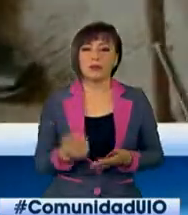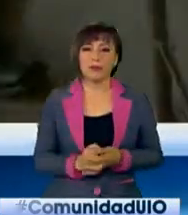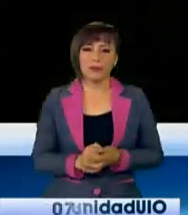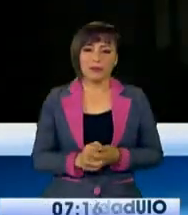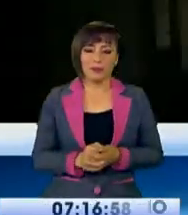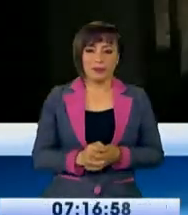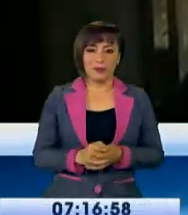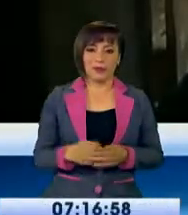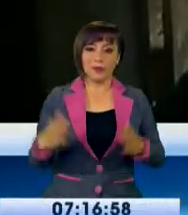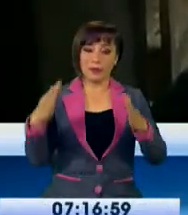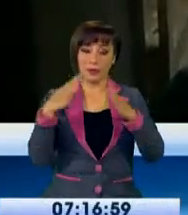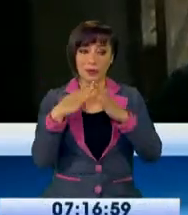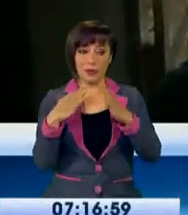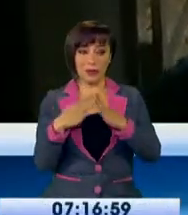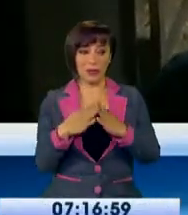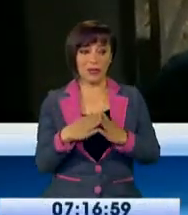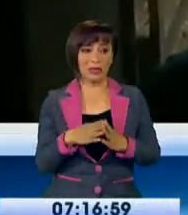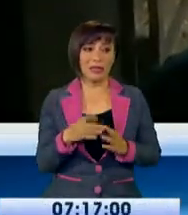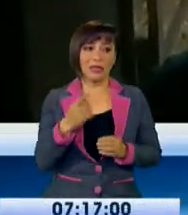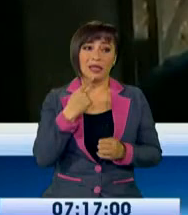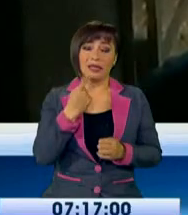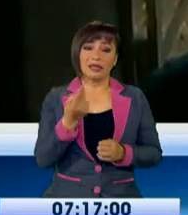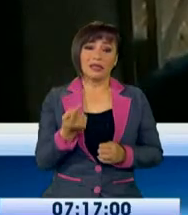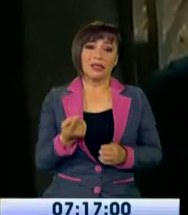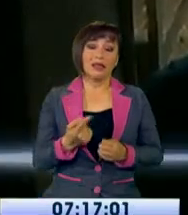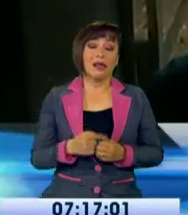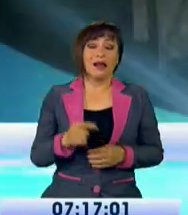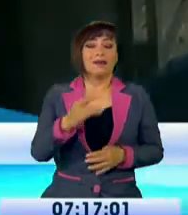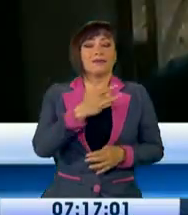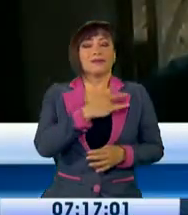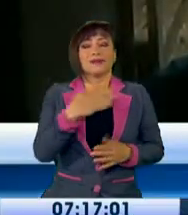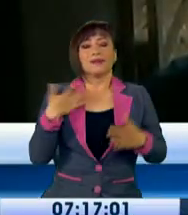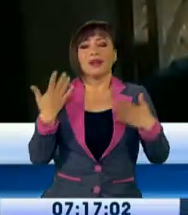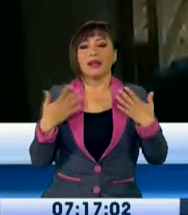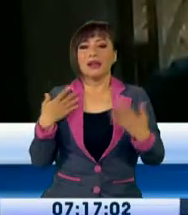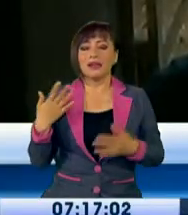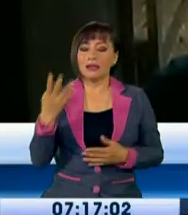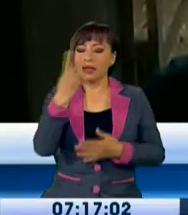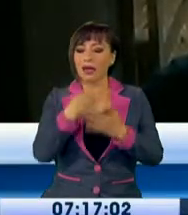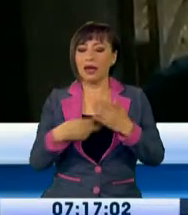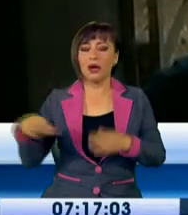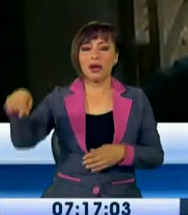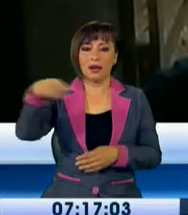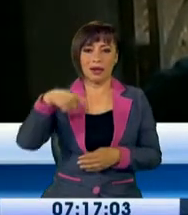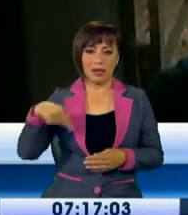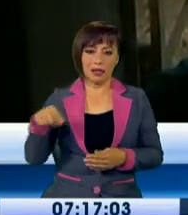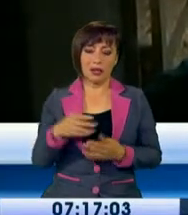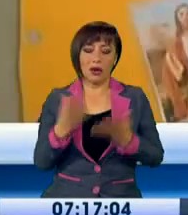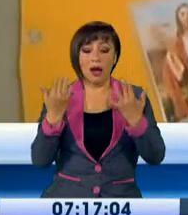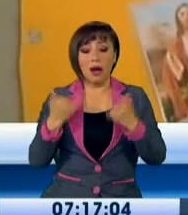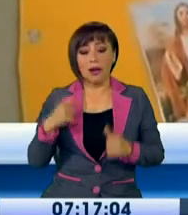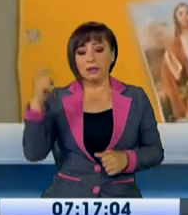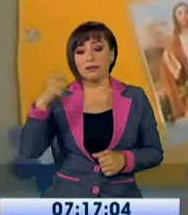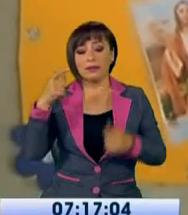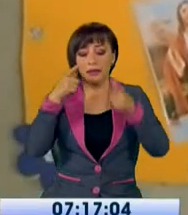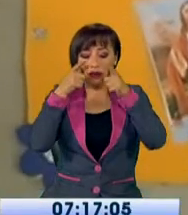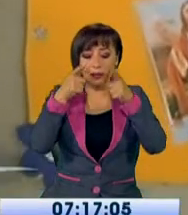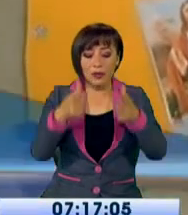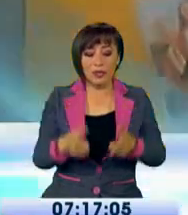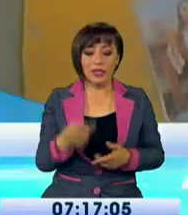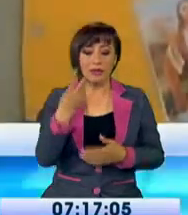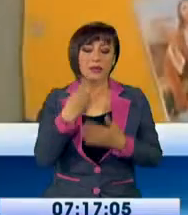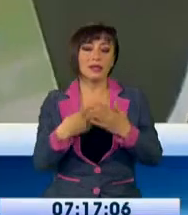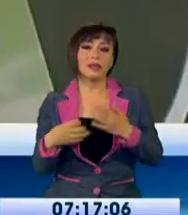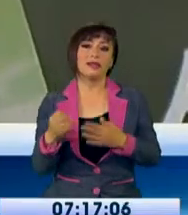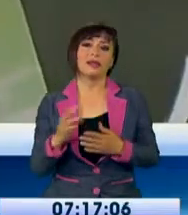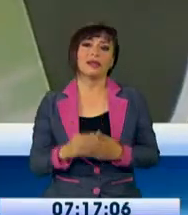hogar. Sí, alegre y feliz porque mi hija está en la casa. Y seguir los controles nada más y el cuidado que tengo que darle a ella. Vecinos del pequeño